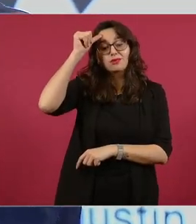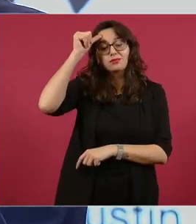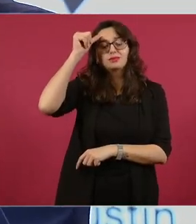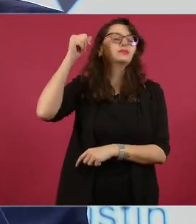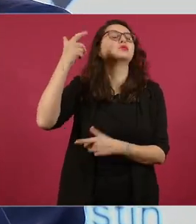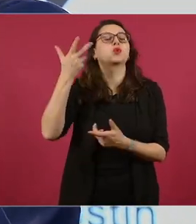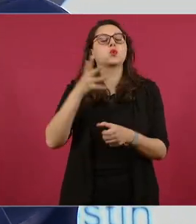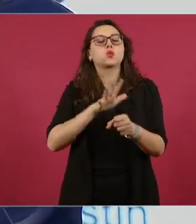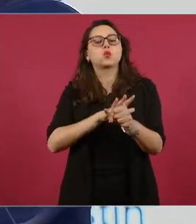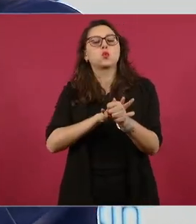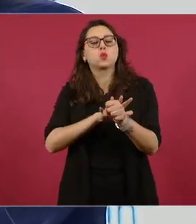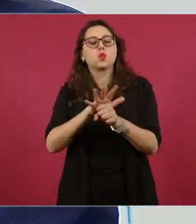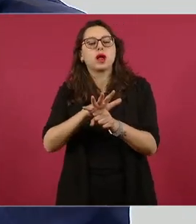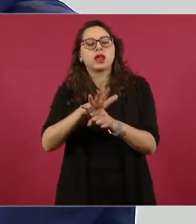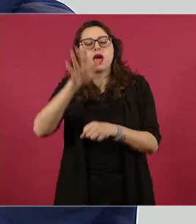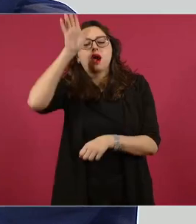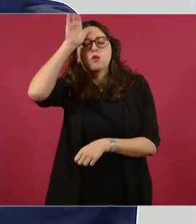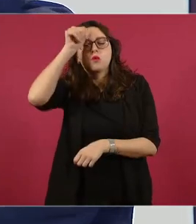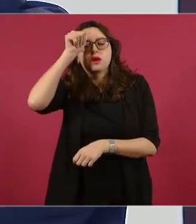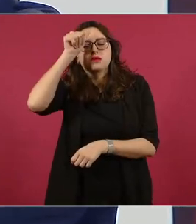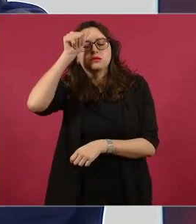para que el Estado